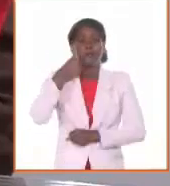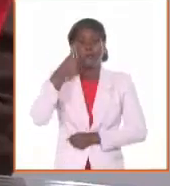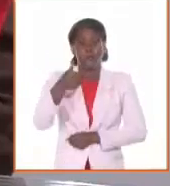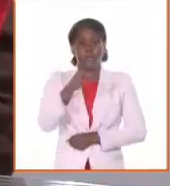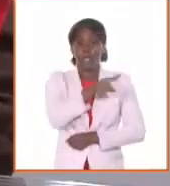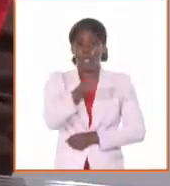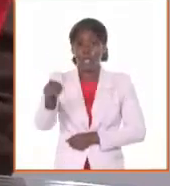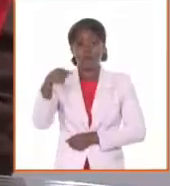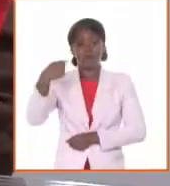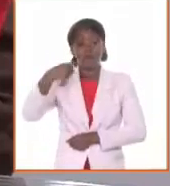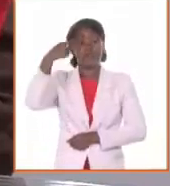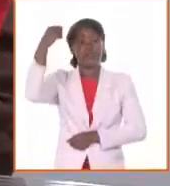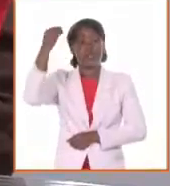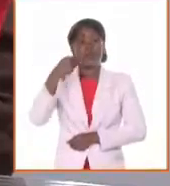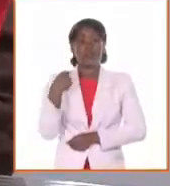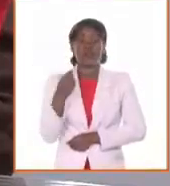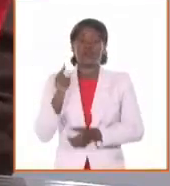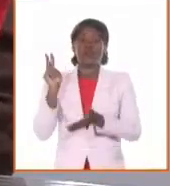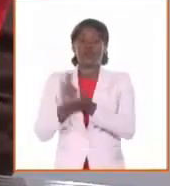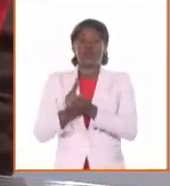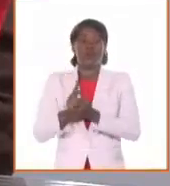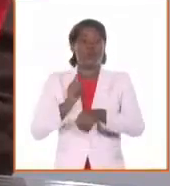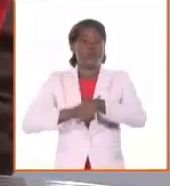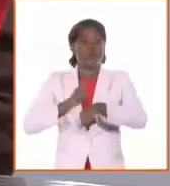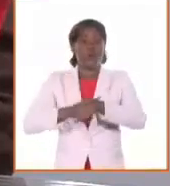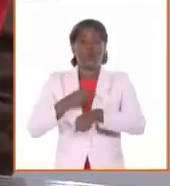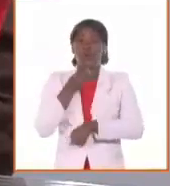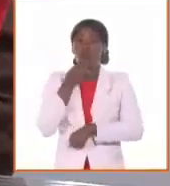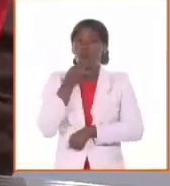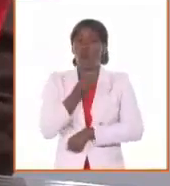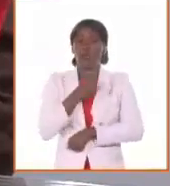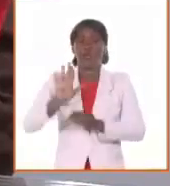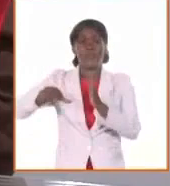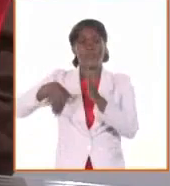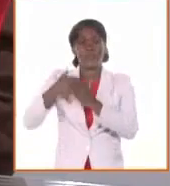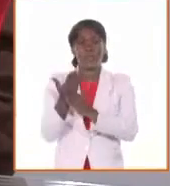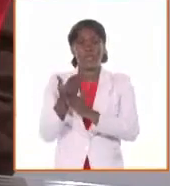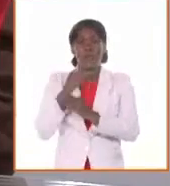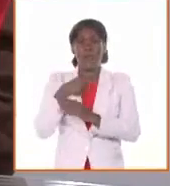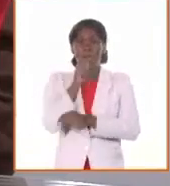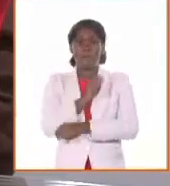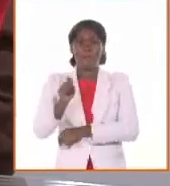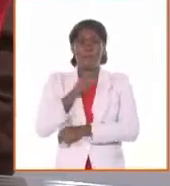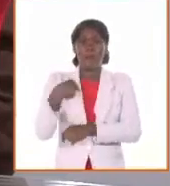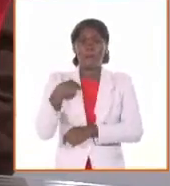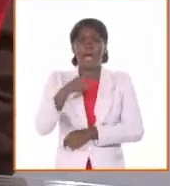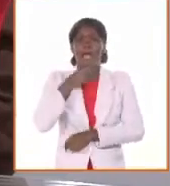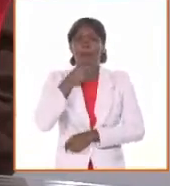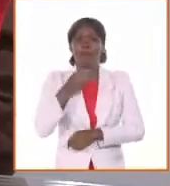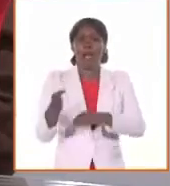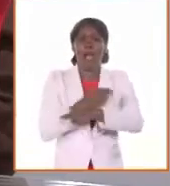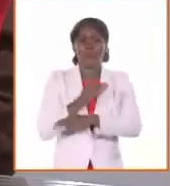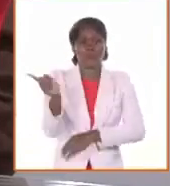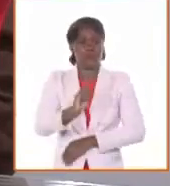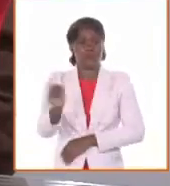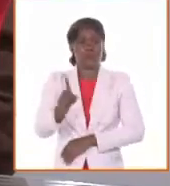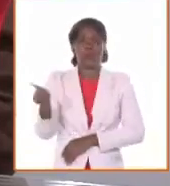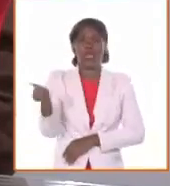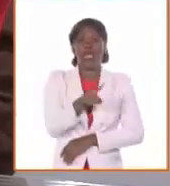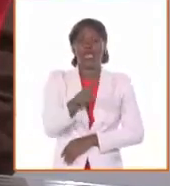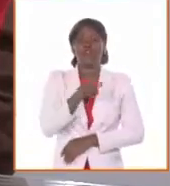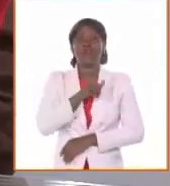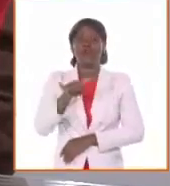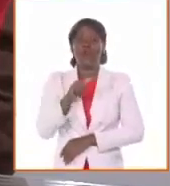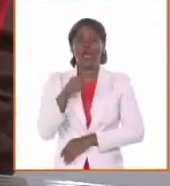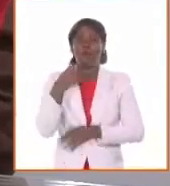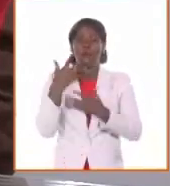directores provinciales de de Justicia nosotros trabajamos el plan único para prevenir y enfrentar la corrupción las